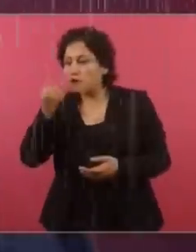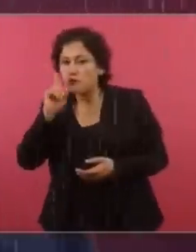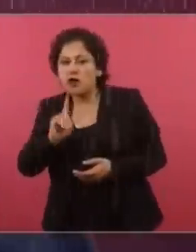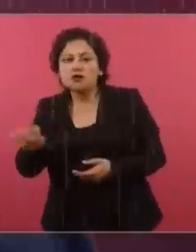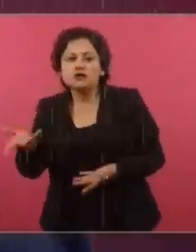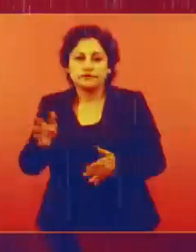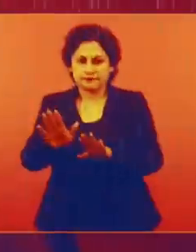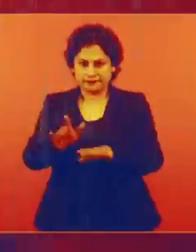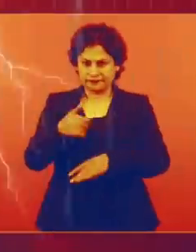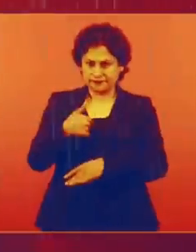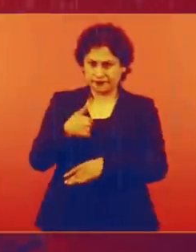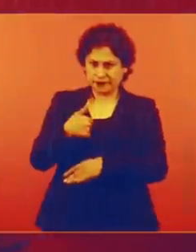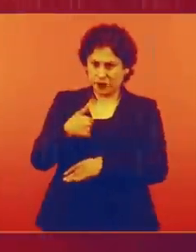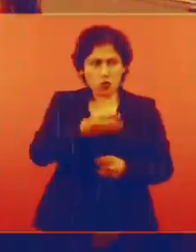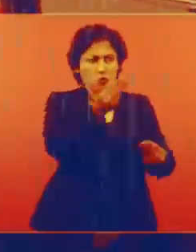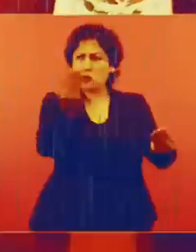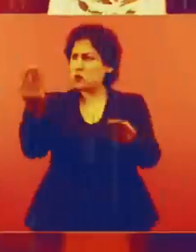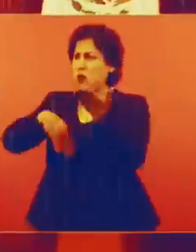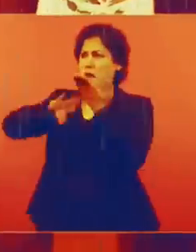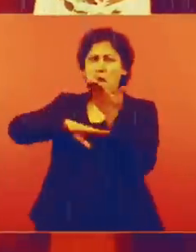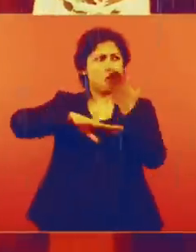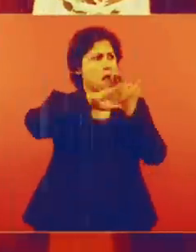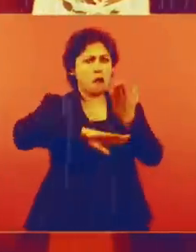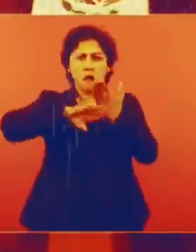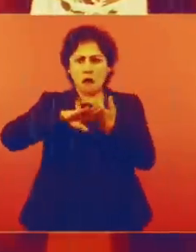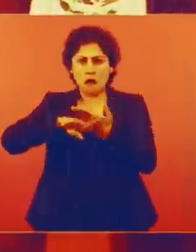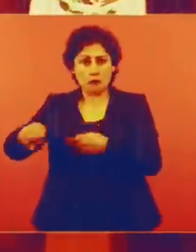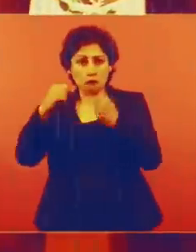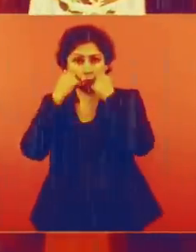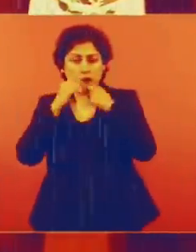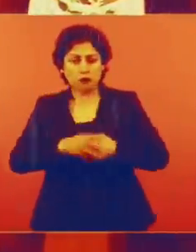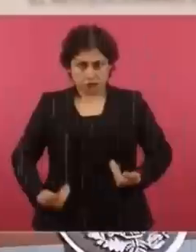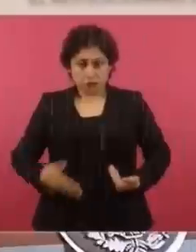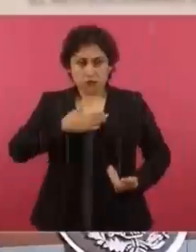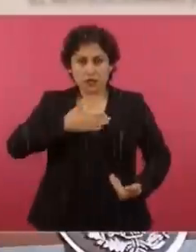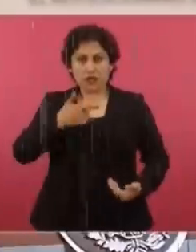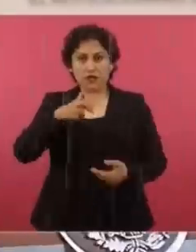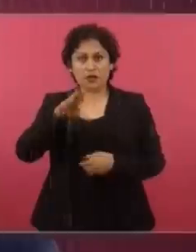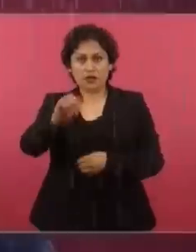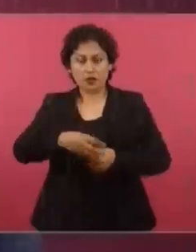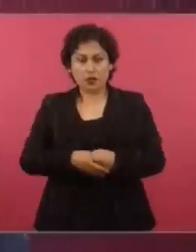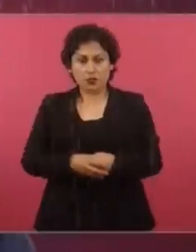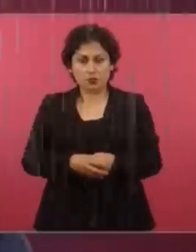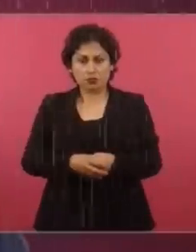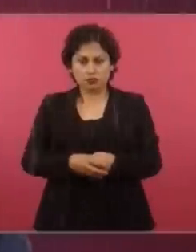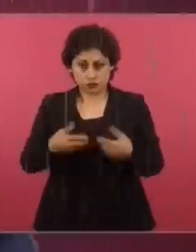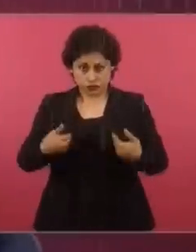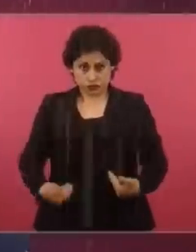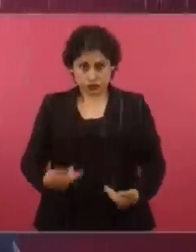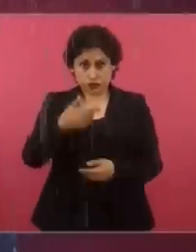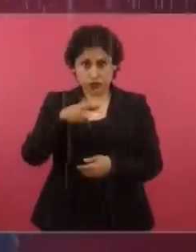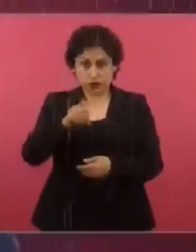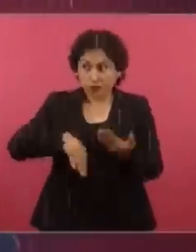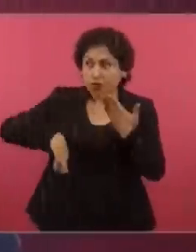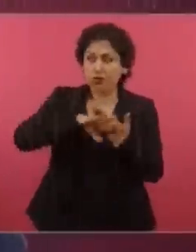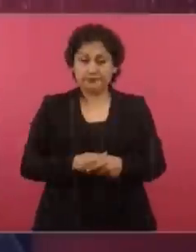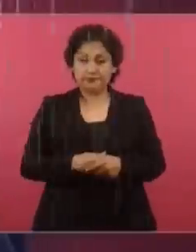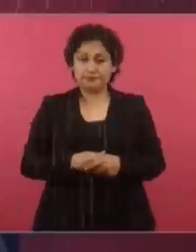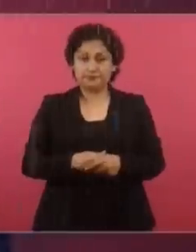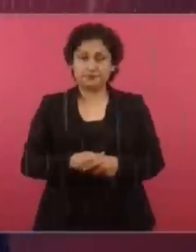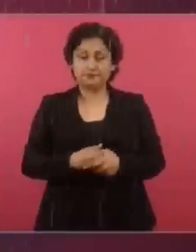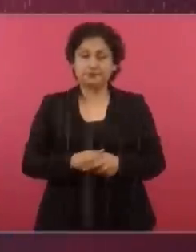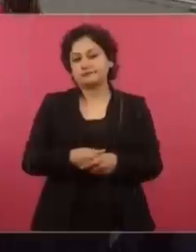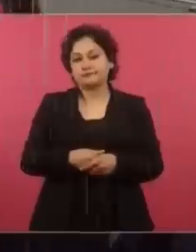y también una pregunta todo lo que me dicen a mí no hay violación de género o el género es nada más femenino